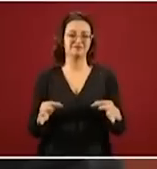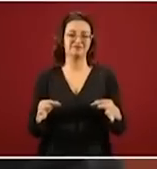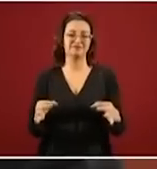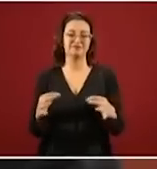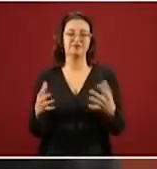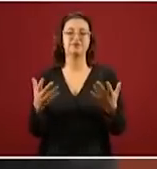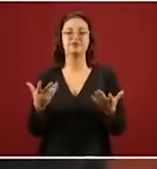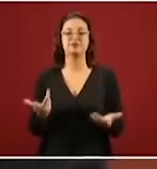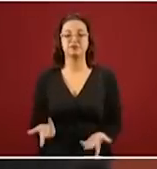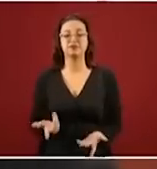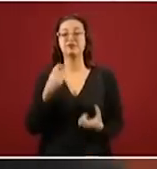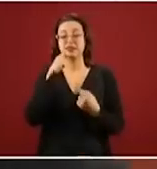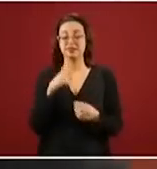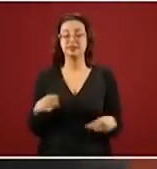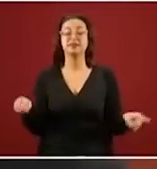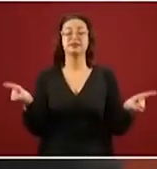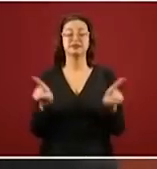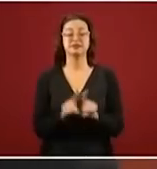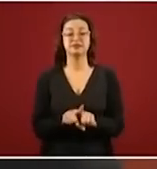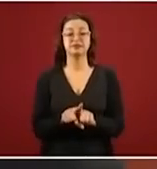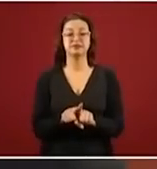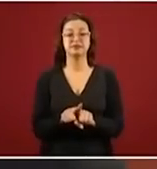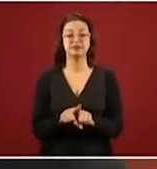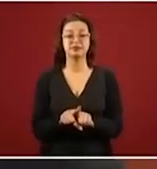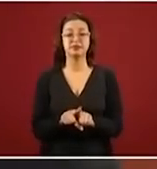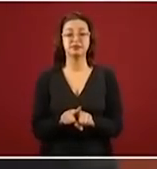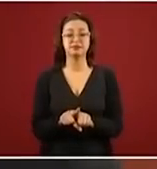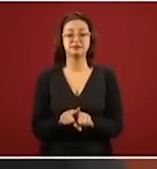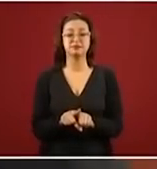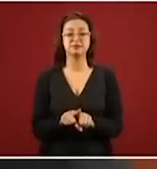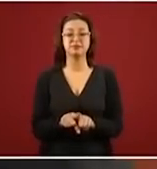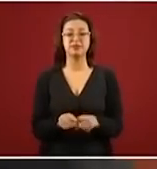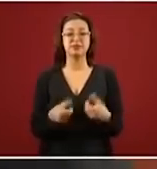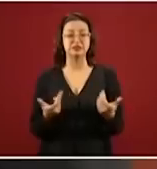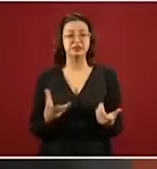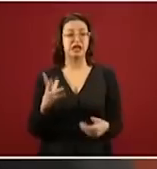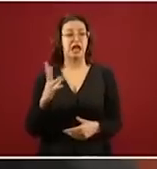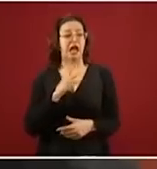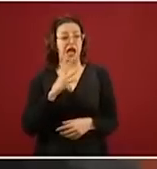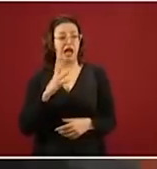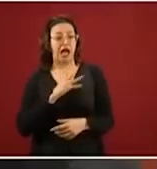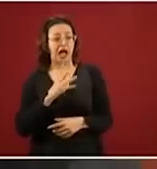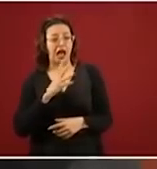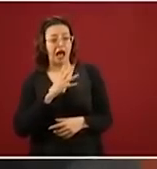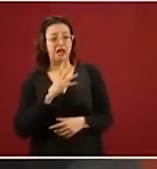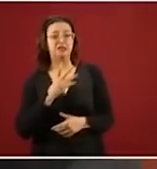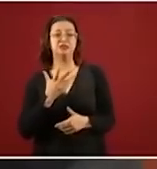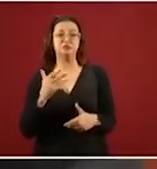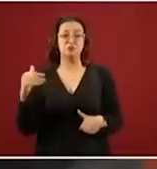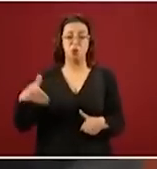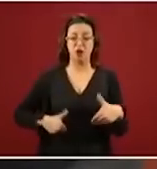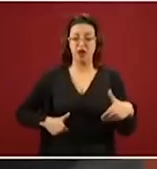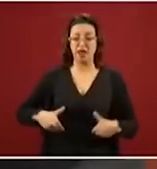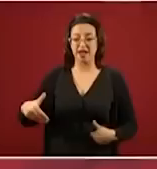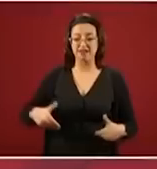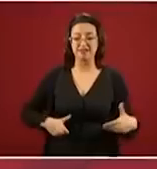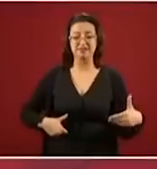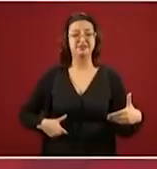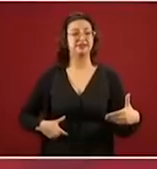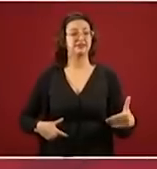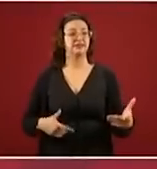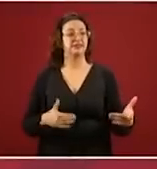se ha hecho también y algún ruido porque algún